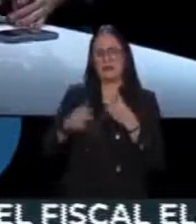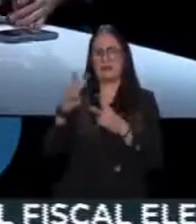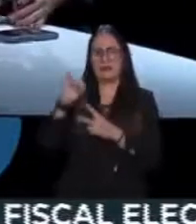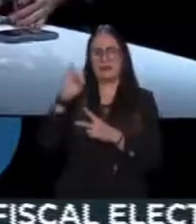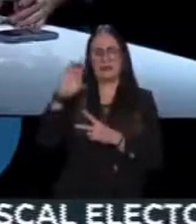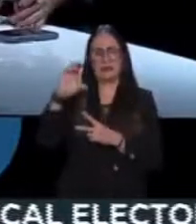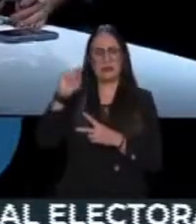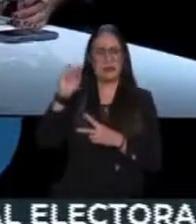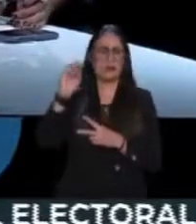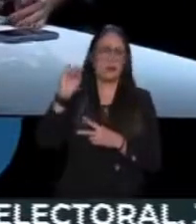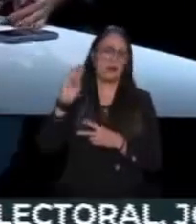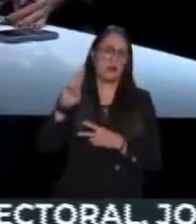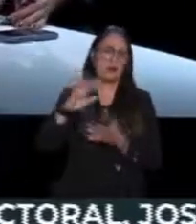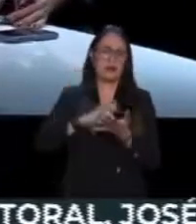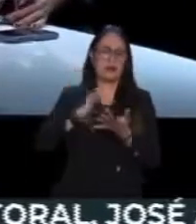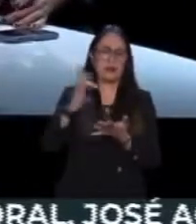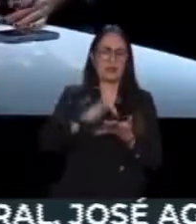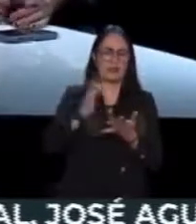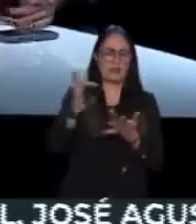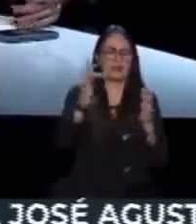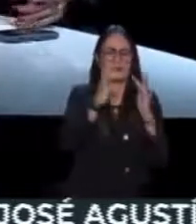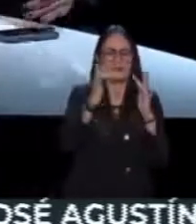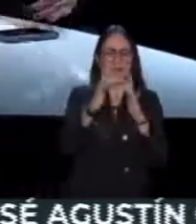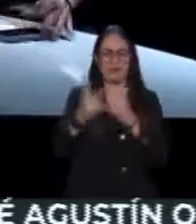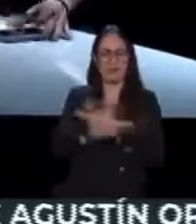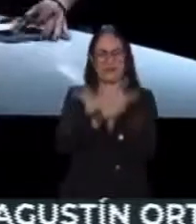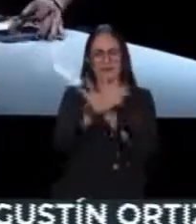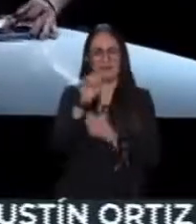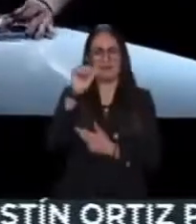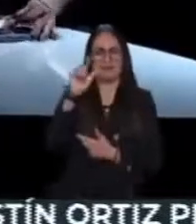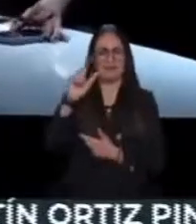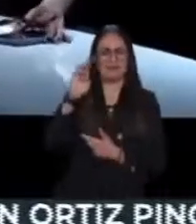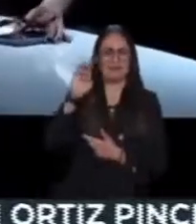acompañado. Muchas gracias. Alberto Escorcia, gracias